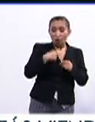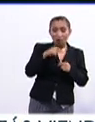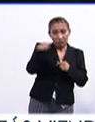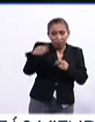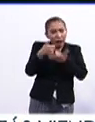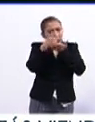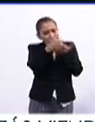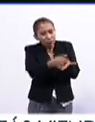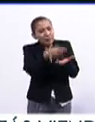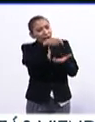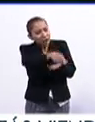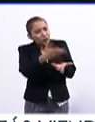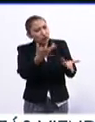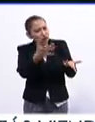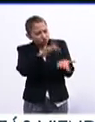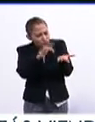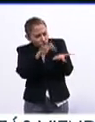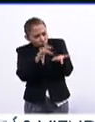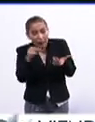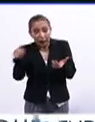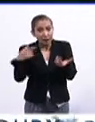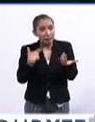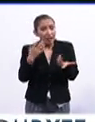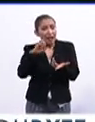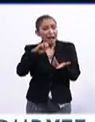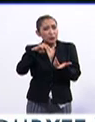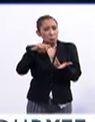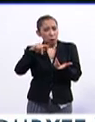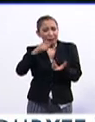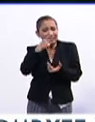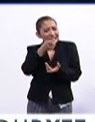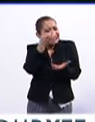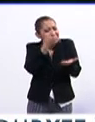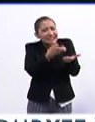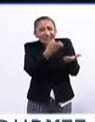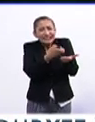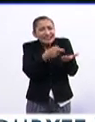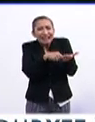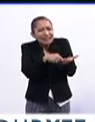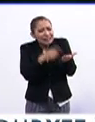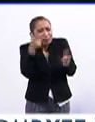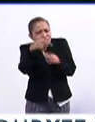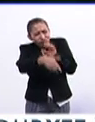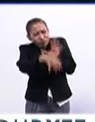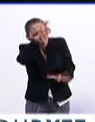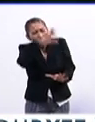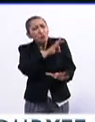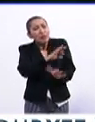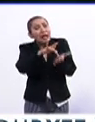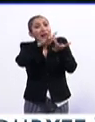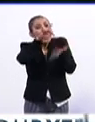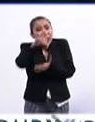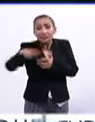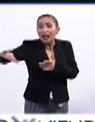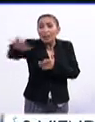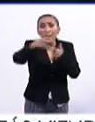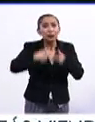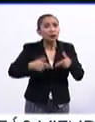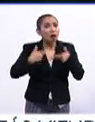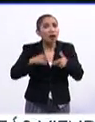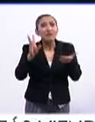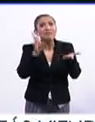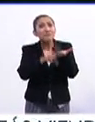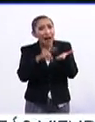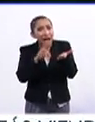que sirven de la que se alimentan es muy termina su libro diciendo este estos descubrimientos son posibles gracias que la sociedad en general